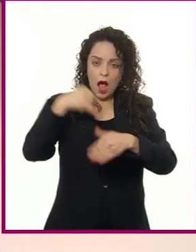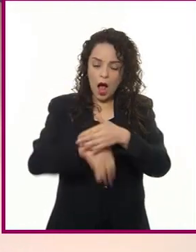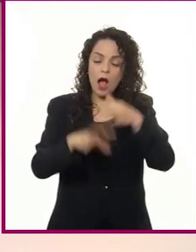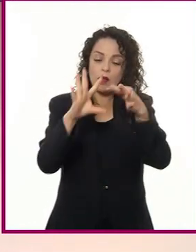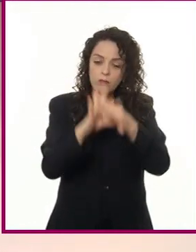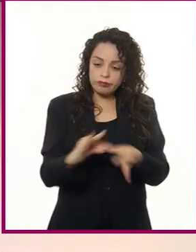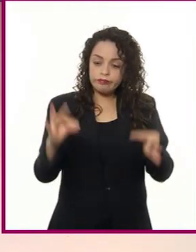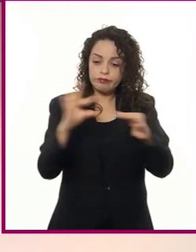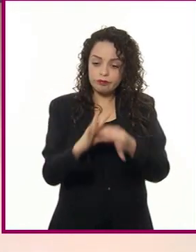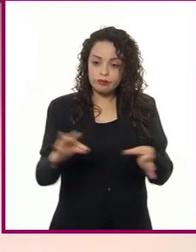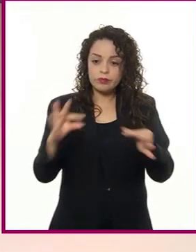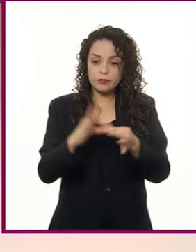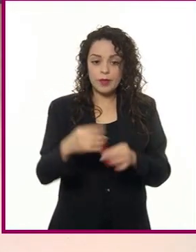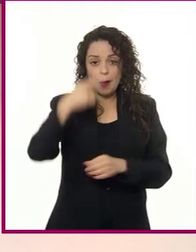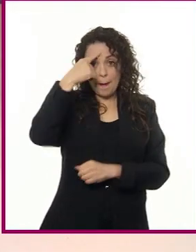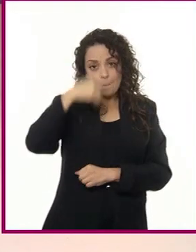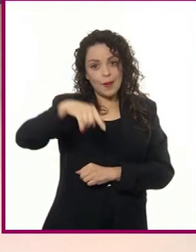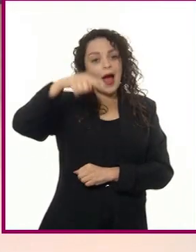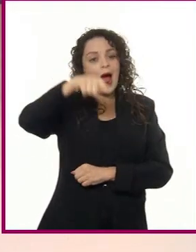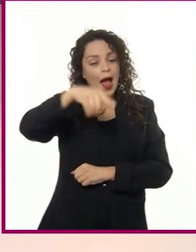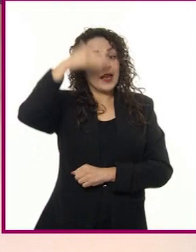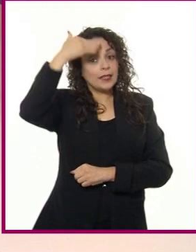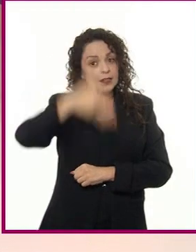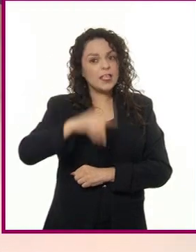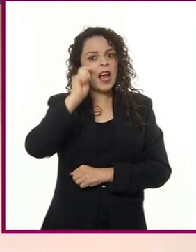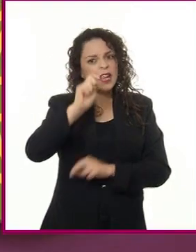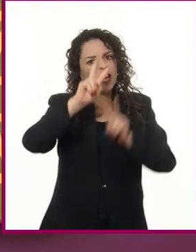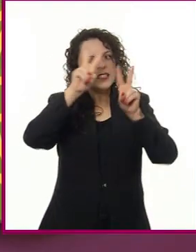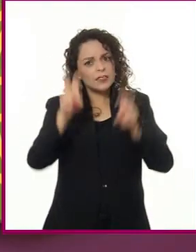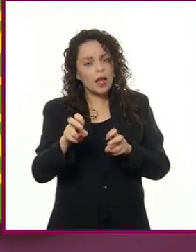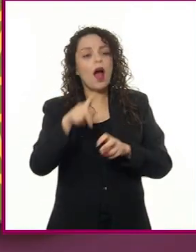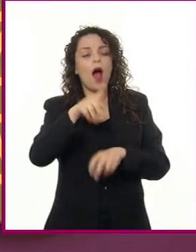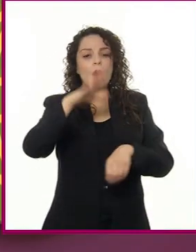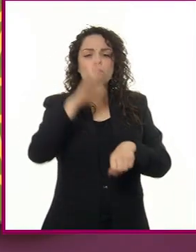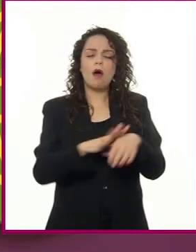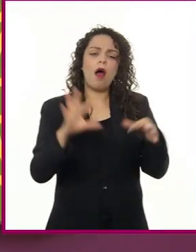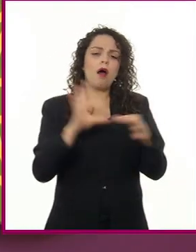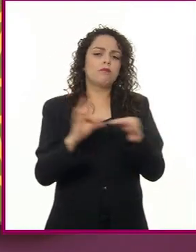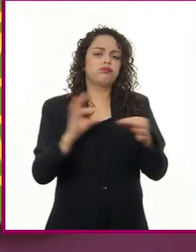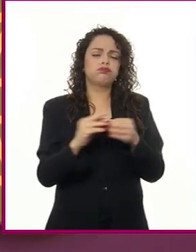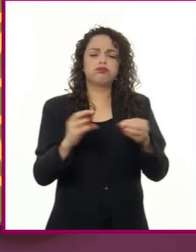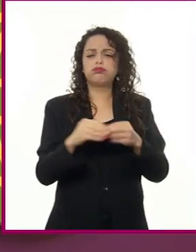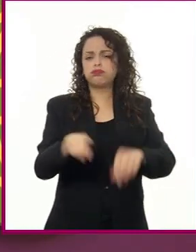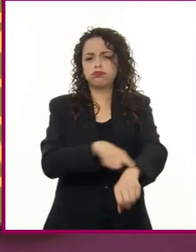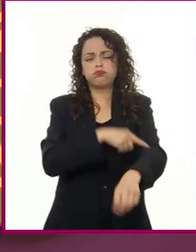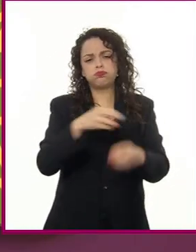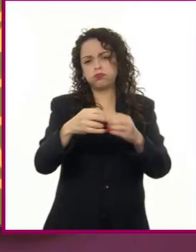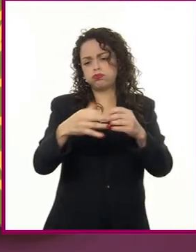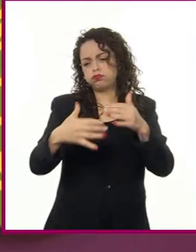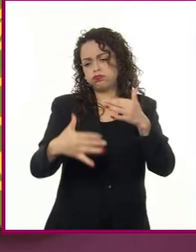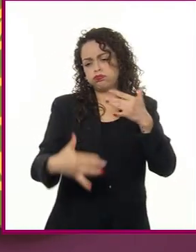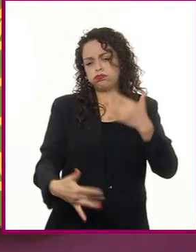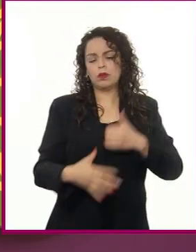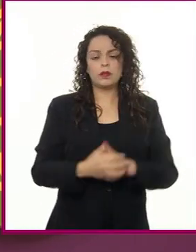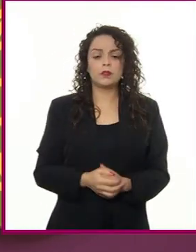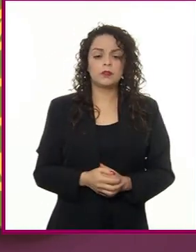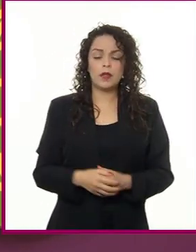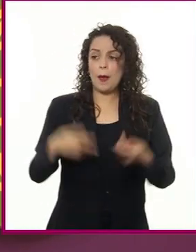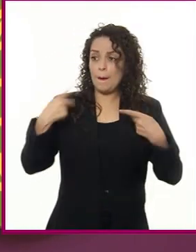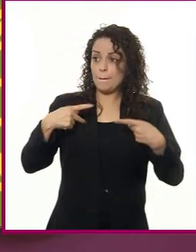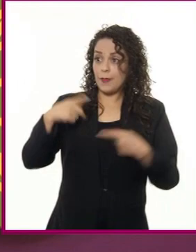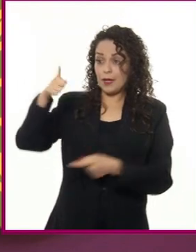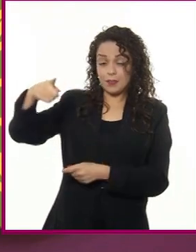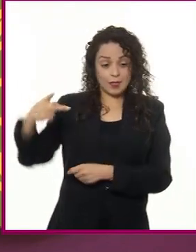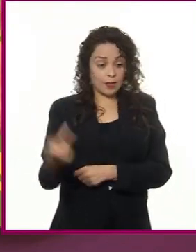demostrar los conocimientos en relación a nuestro tema. Si el entrevistador o la entrevistadora puede grabar o anotar